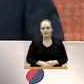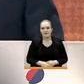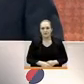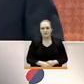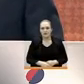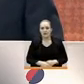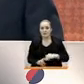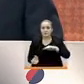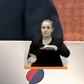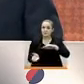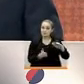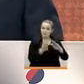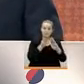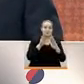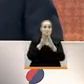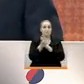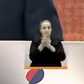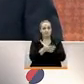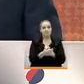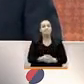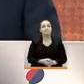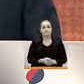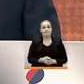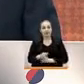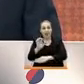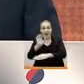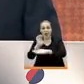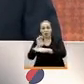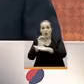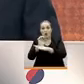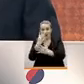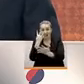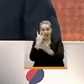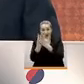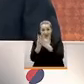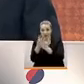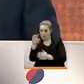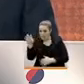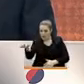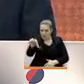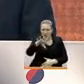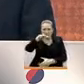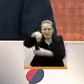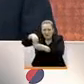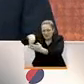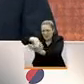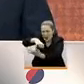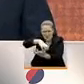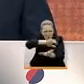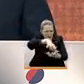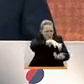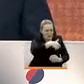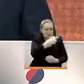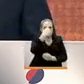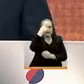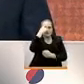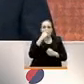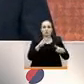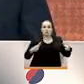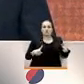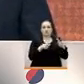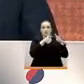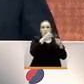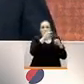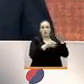Ante el continuo ritmo de violencia al interior de las cárceles de Ecuador, la Comisión Interamericana de Derechos Humanos pide que se abra una investigación para esclarecer los hechos